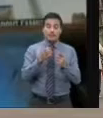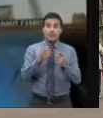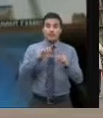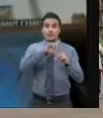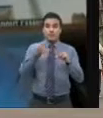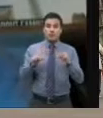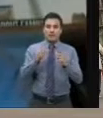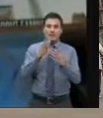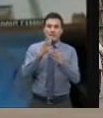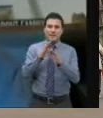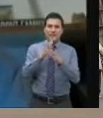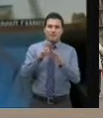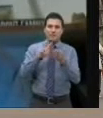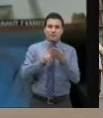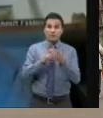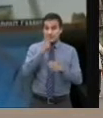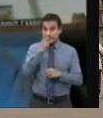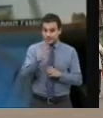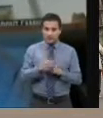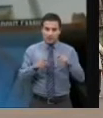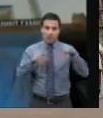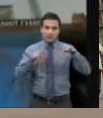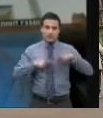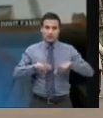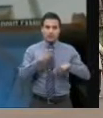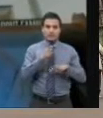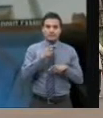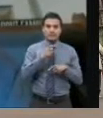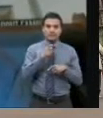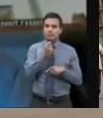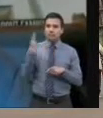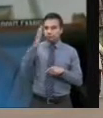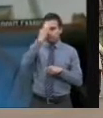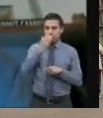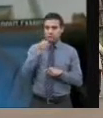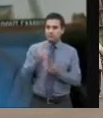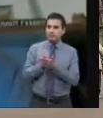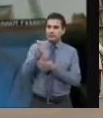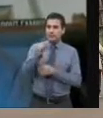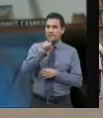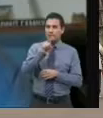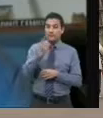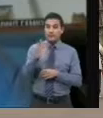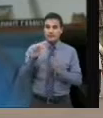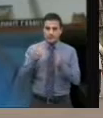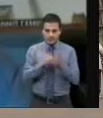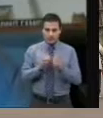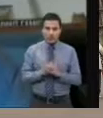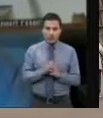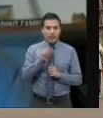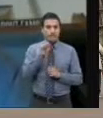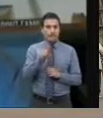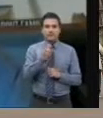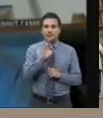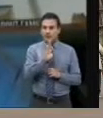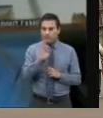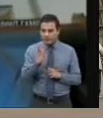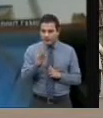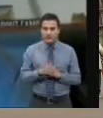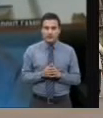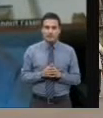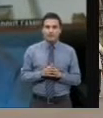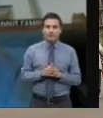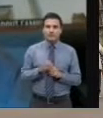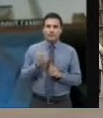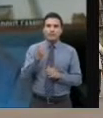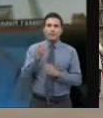Valores que se pagó a influencers 10,000, 4 personas distintas en la misma fecha y mismo depósito en efectivo. Sin